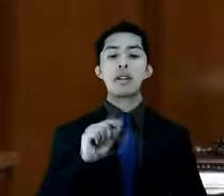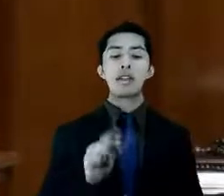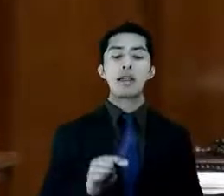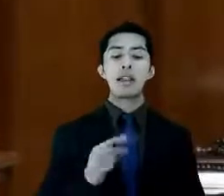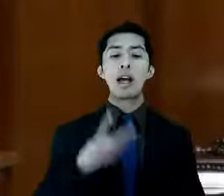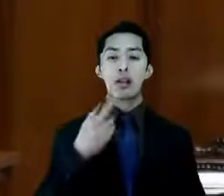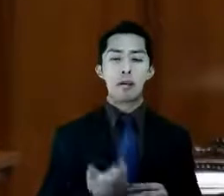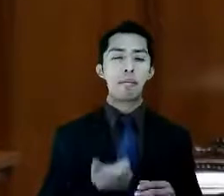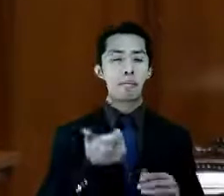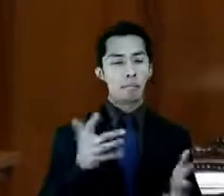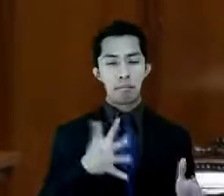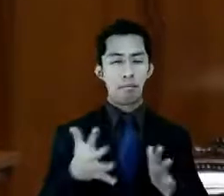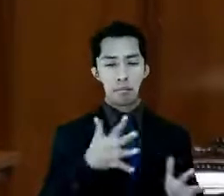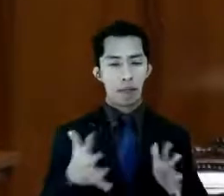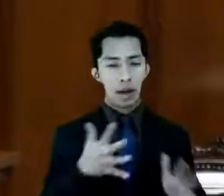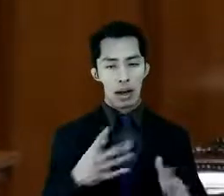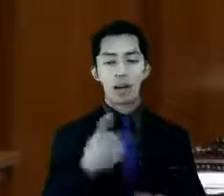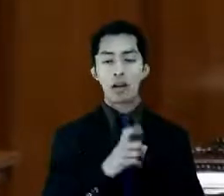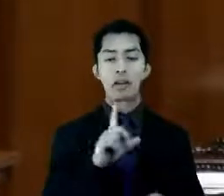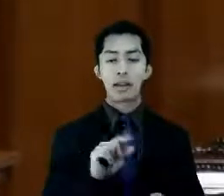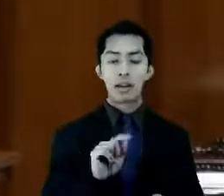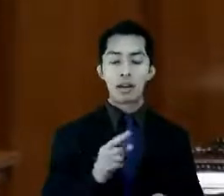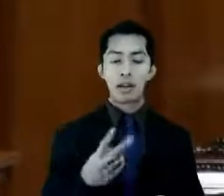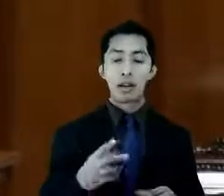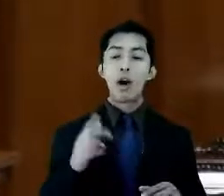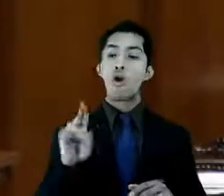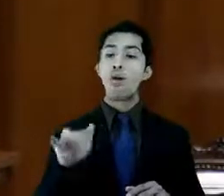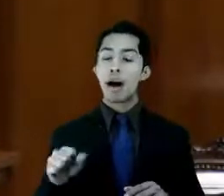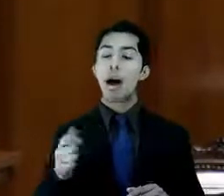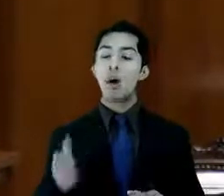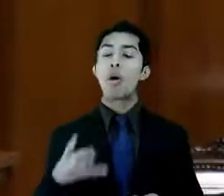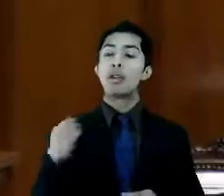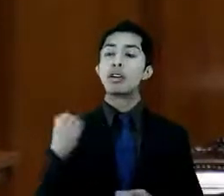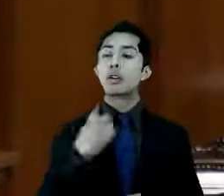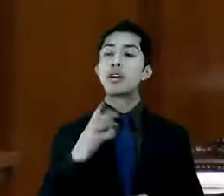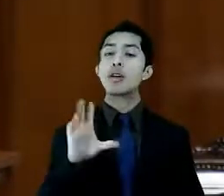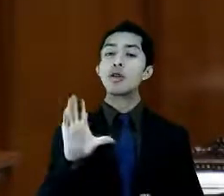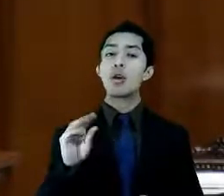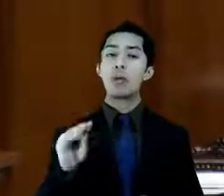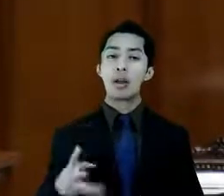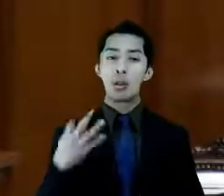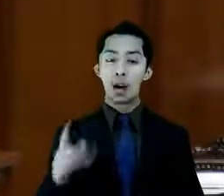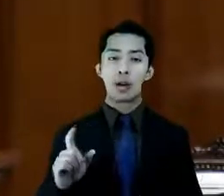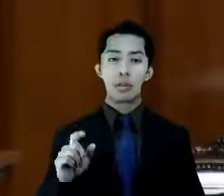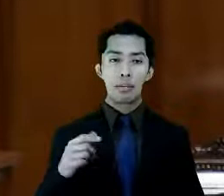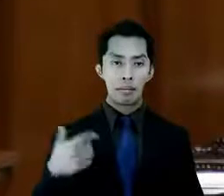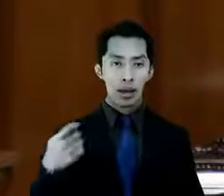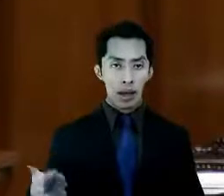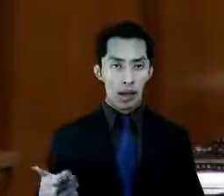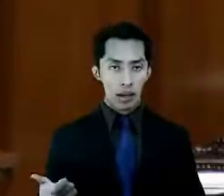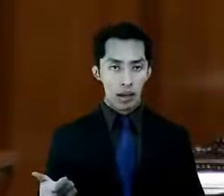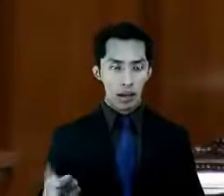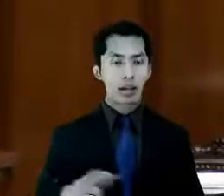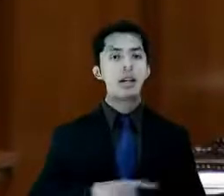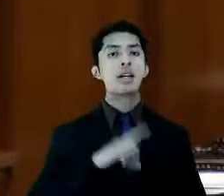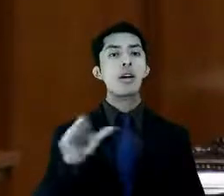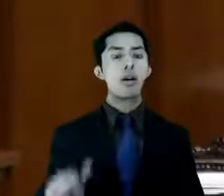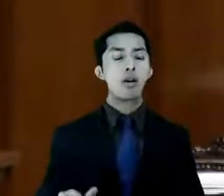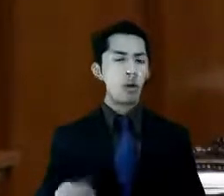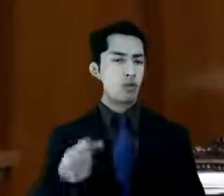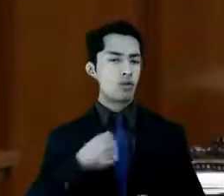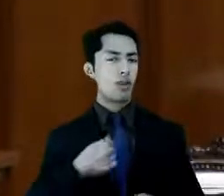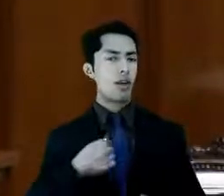pesos aproximadamente y el UMA en un costo de 94 pesos, luego entonces no estoy